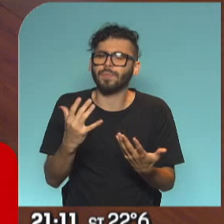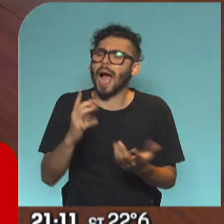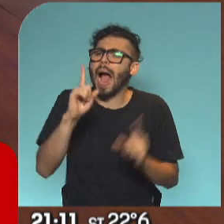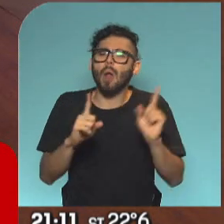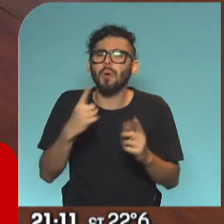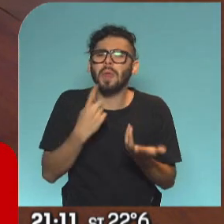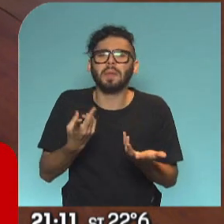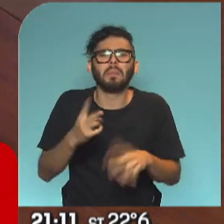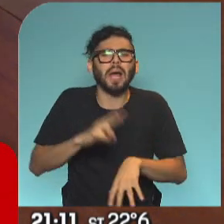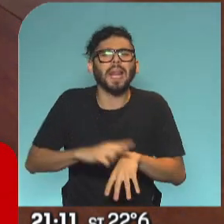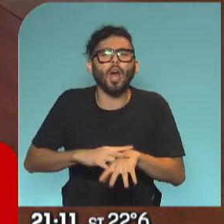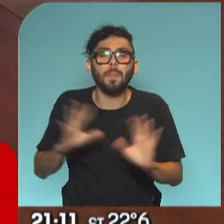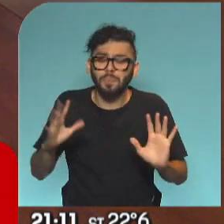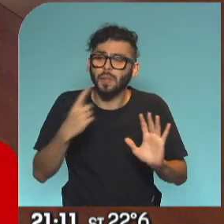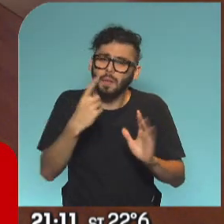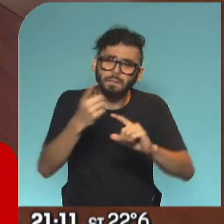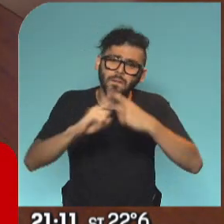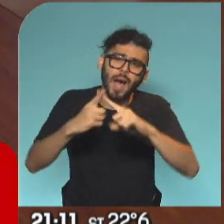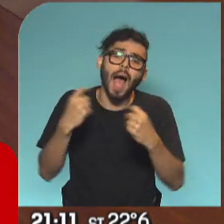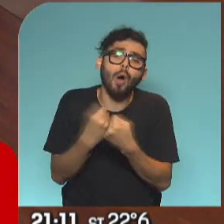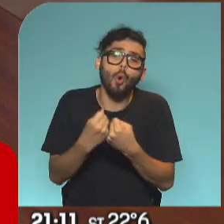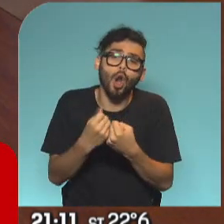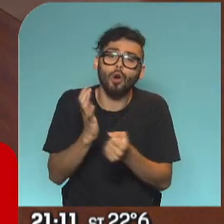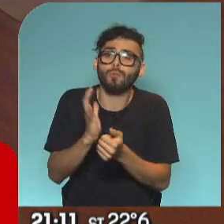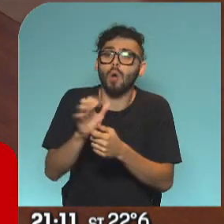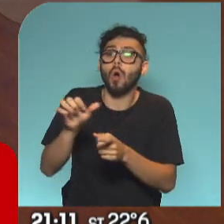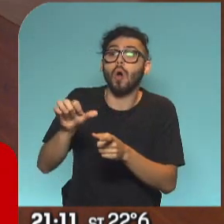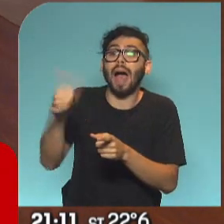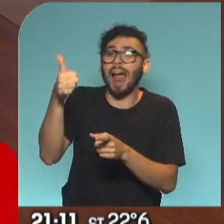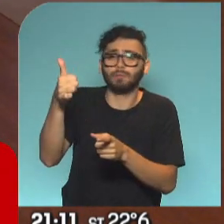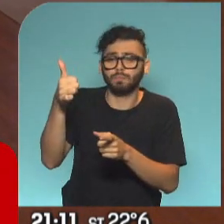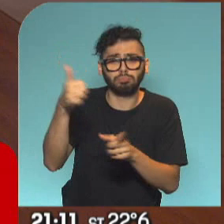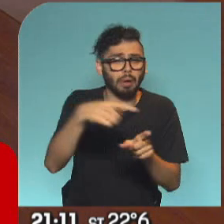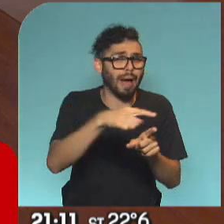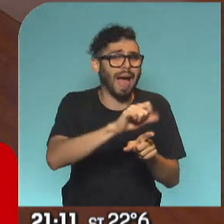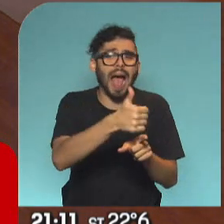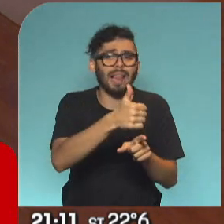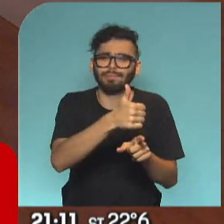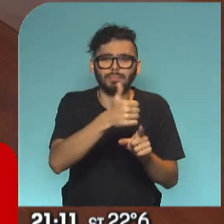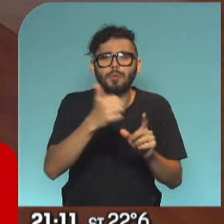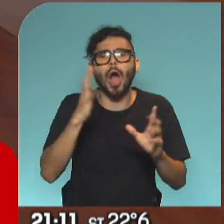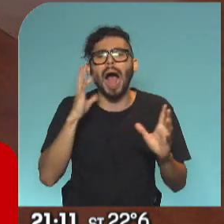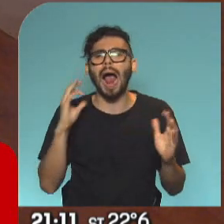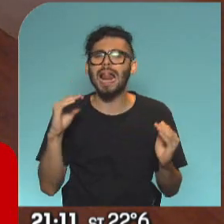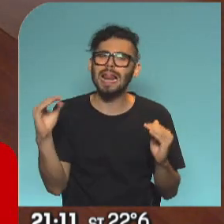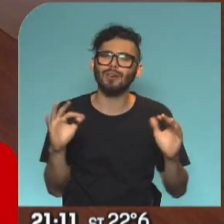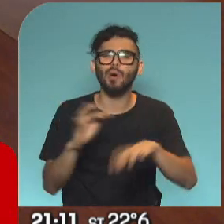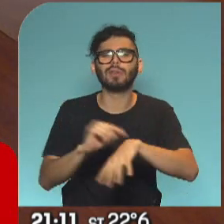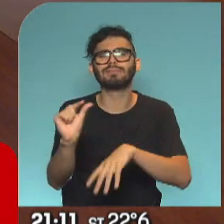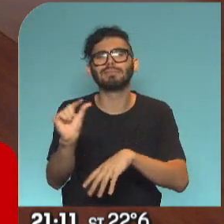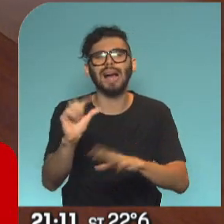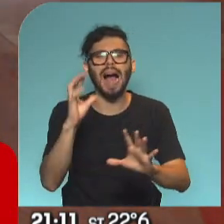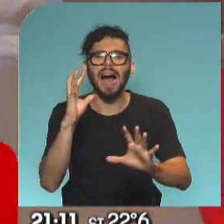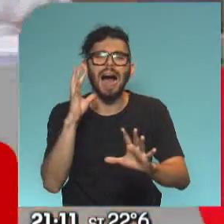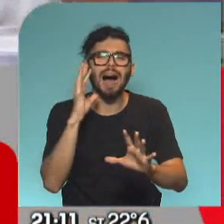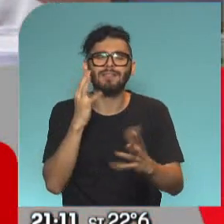que vayan con un acuerdo que no sea de lo más conveniente para las partes, pero que por lo menos sienta presente. Sí,